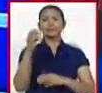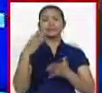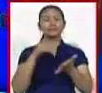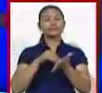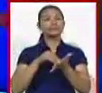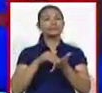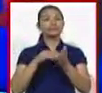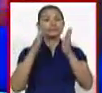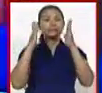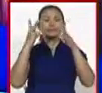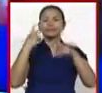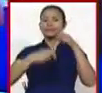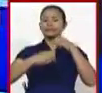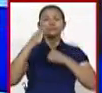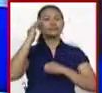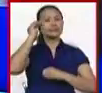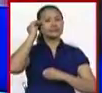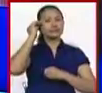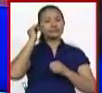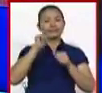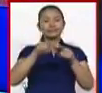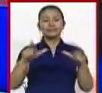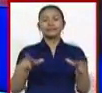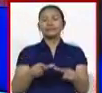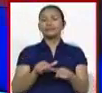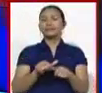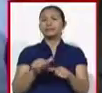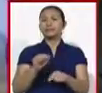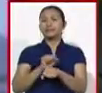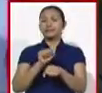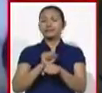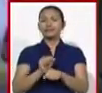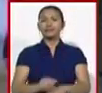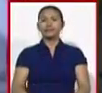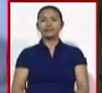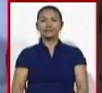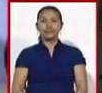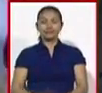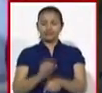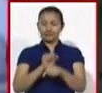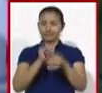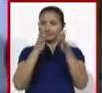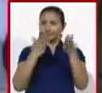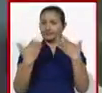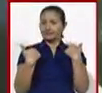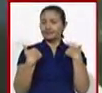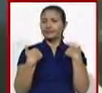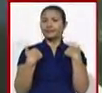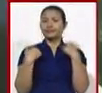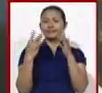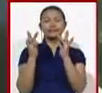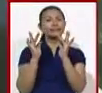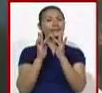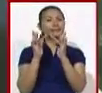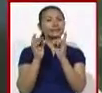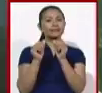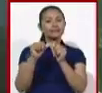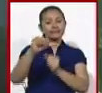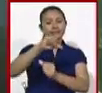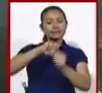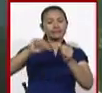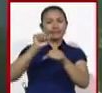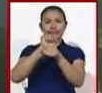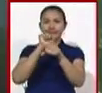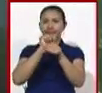12.000 atenciones por problemas mentales en el área laboral. Trabajar. trabajadores que tienen directa relación en el